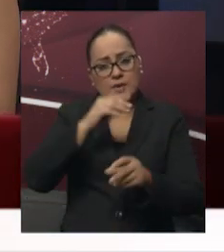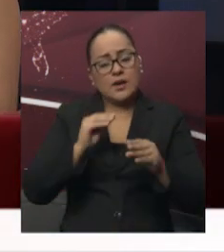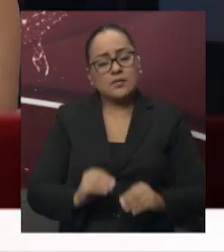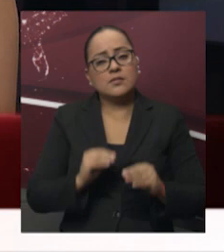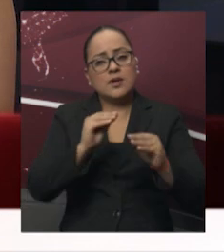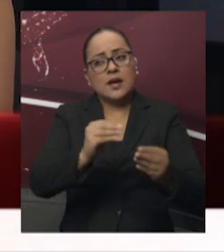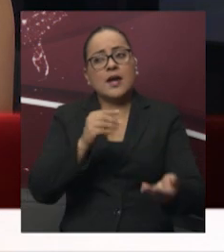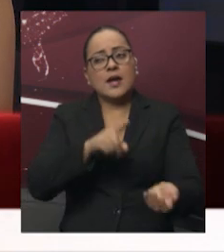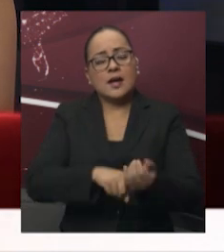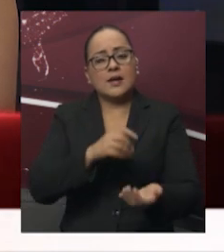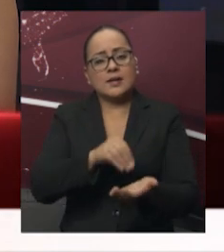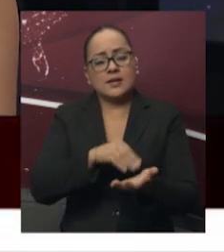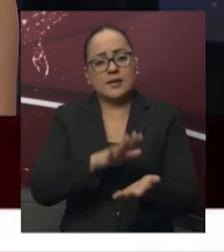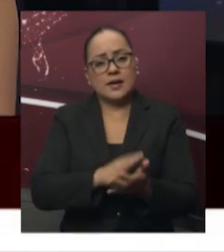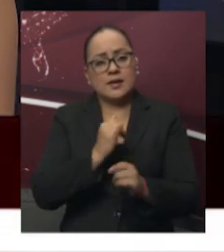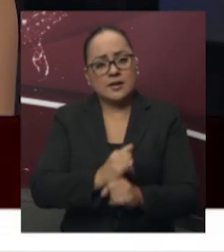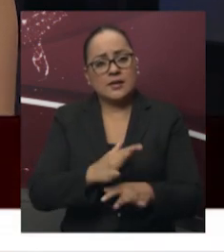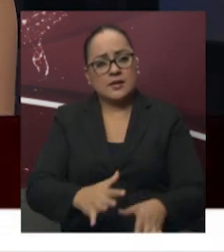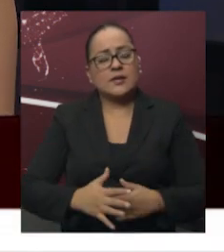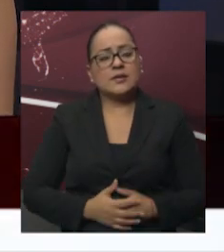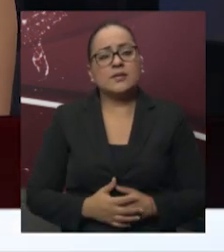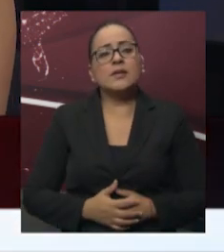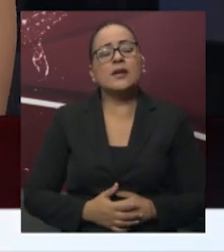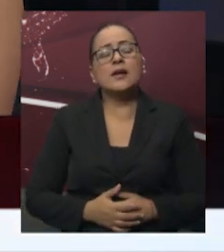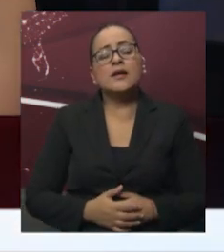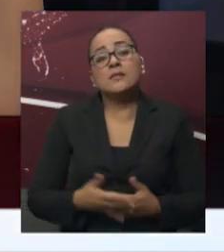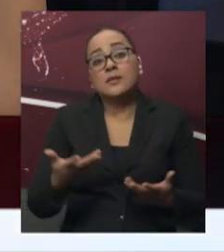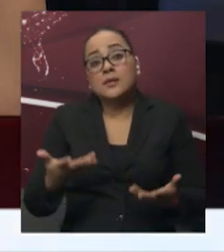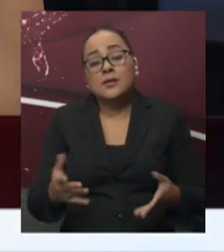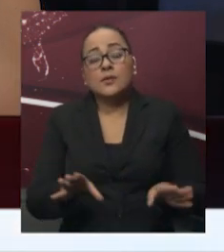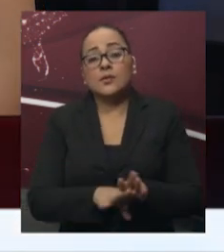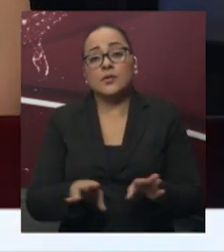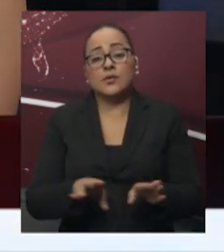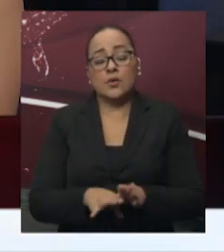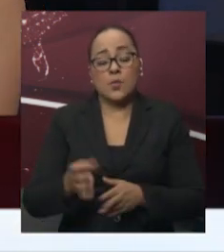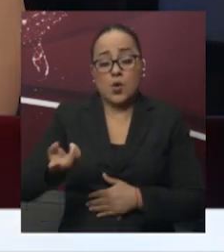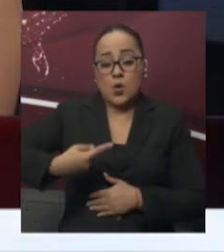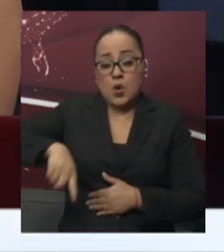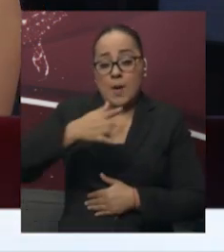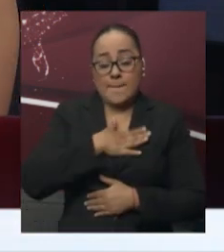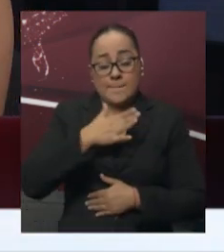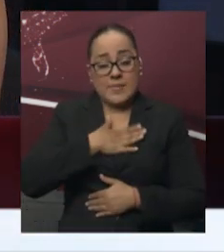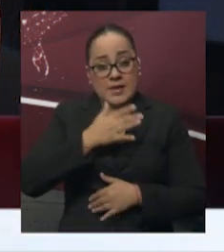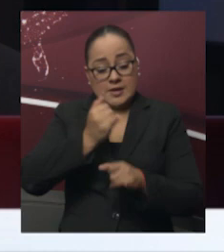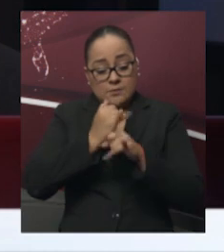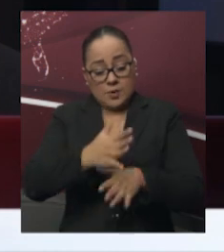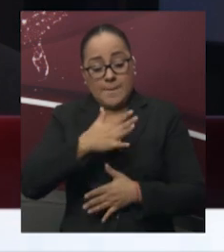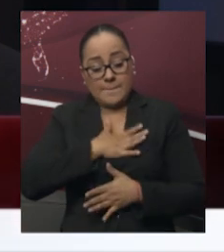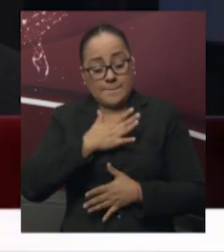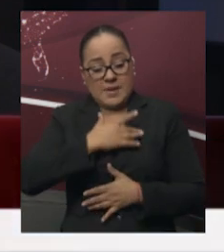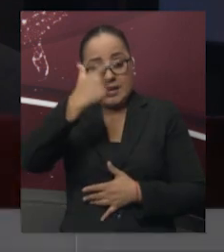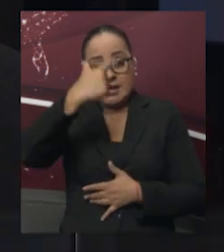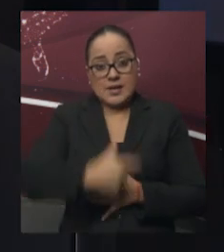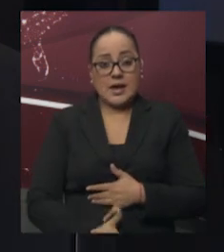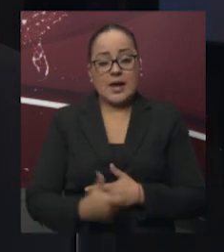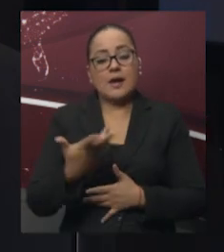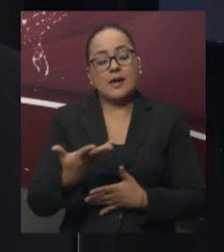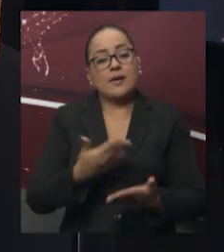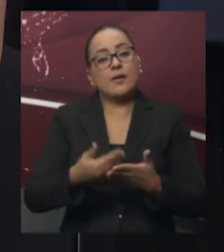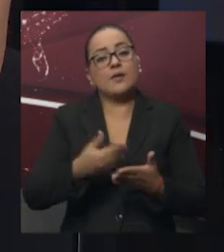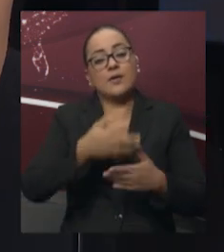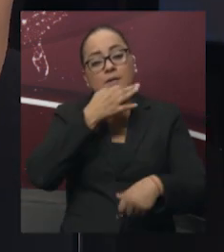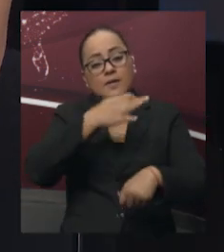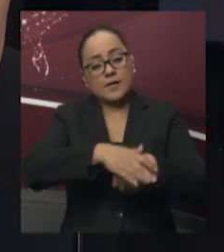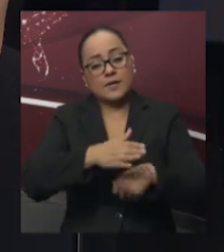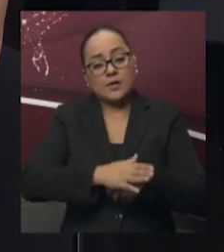y pocas veces nos damos cuenta de que es a raíz de nuestra información y de nuestros datos. Aquí la invitación sería a que